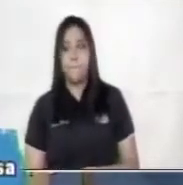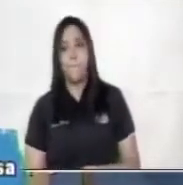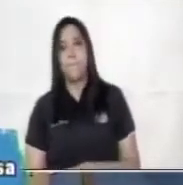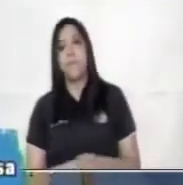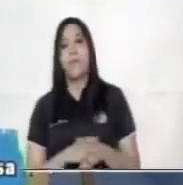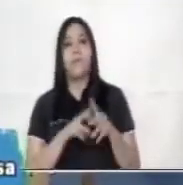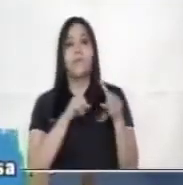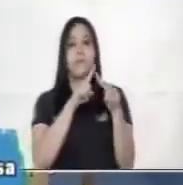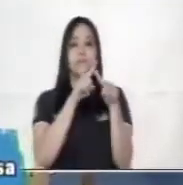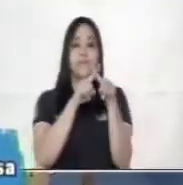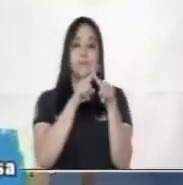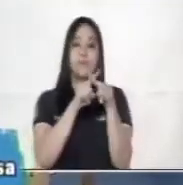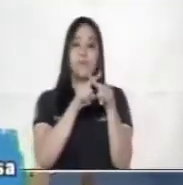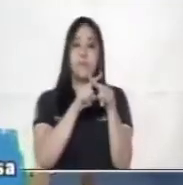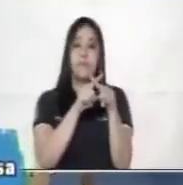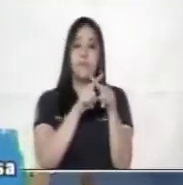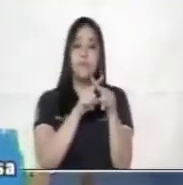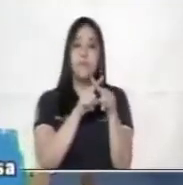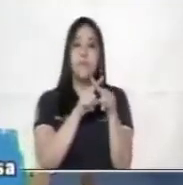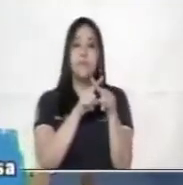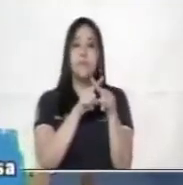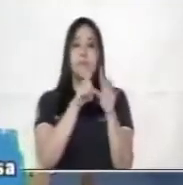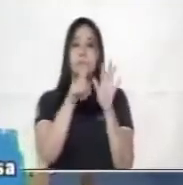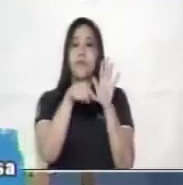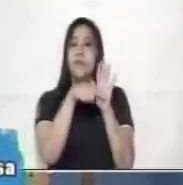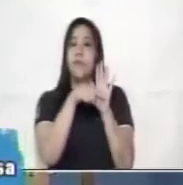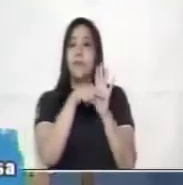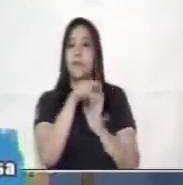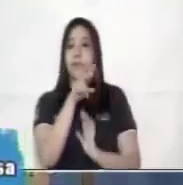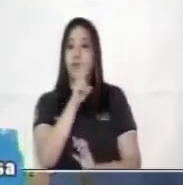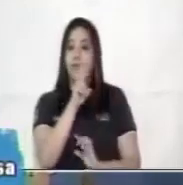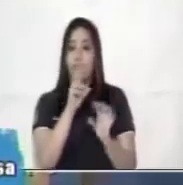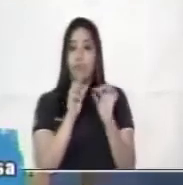Cuando X es menos 2,